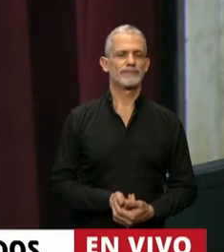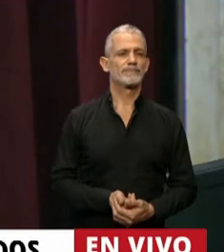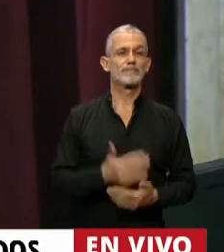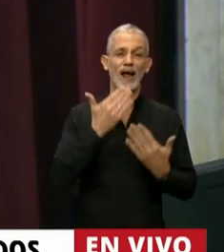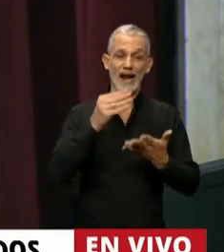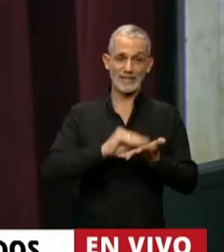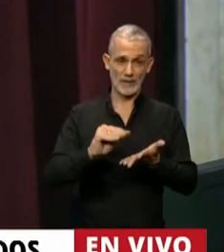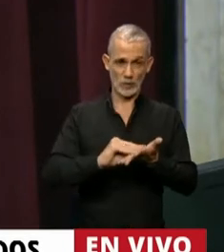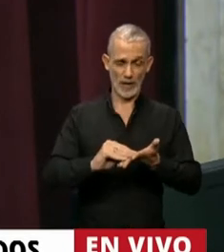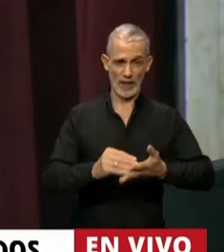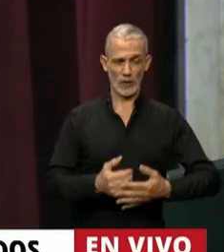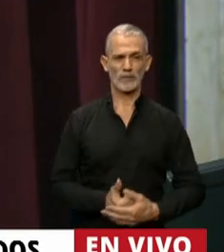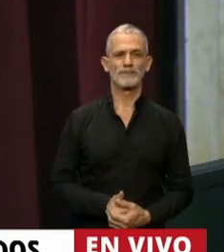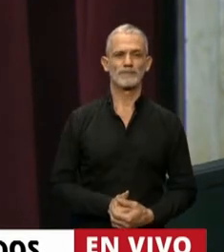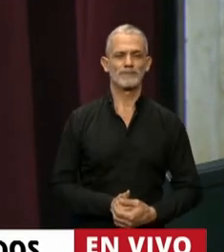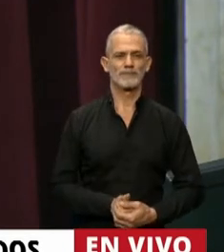Gracias, diputado.